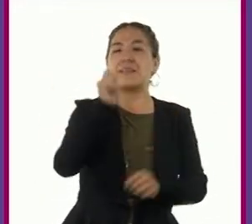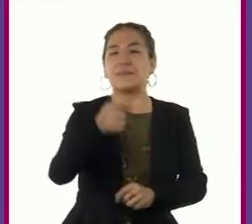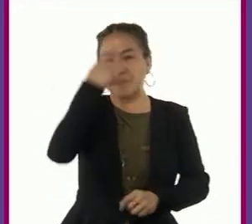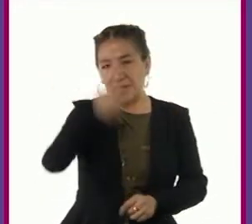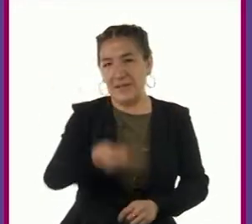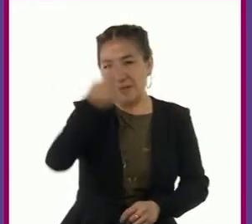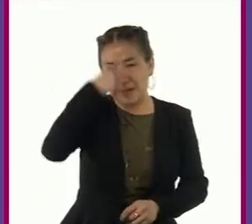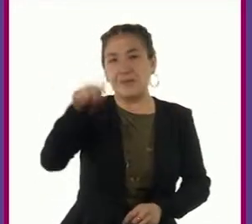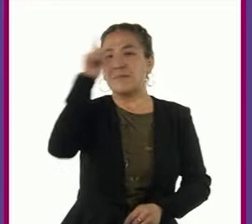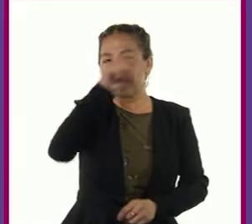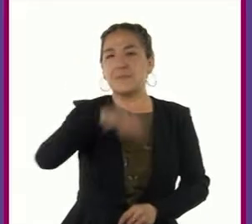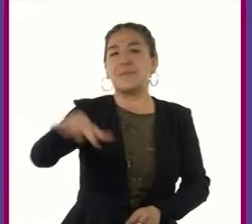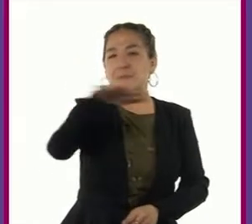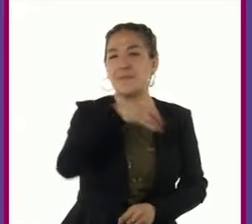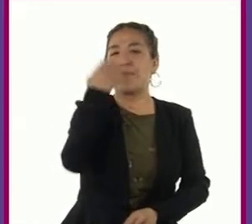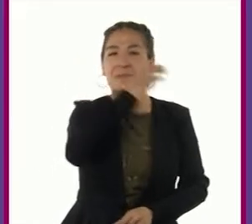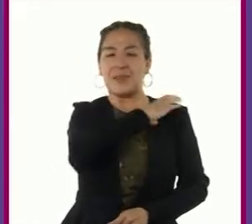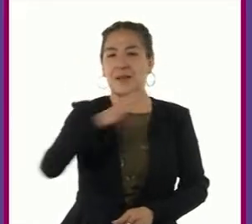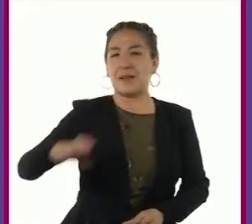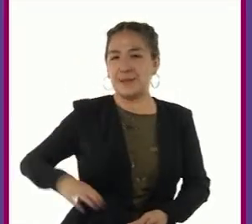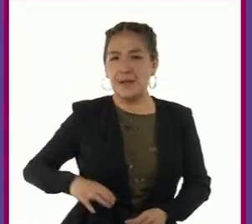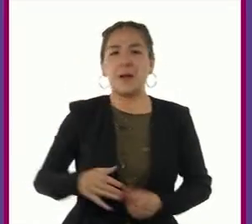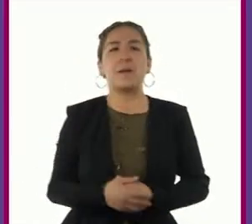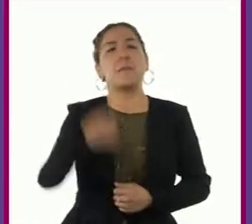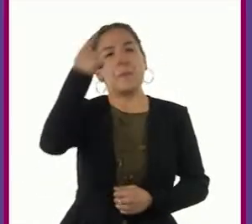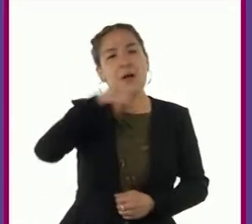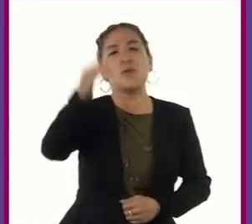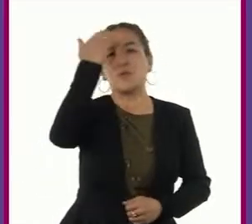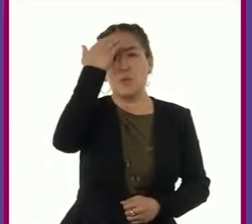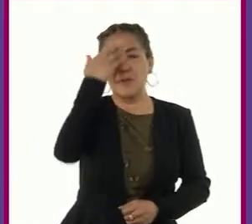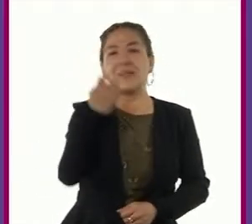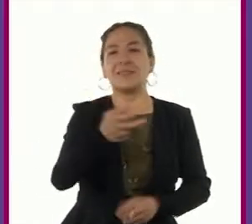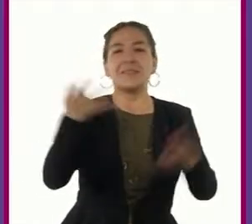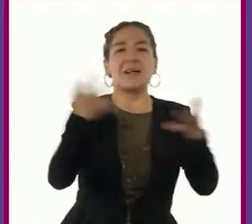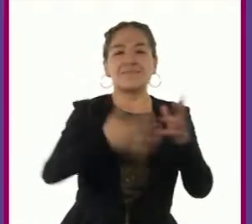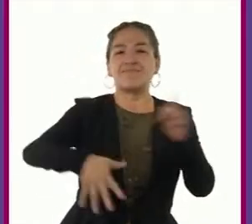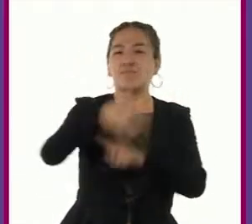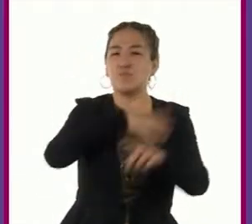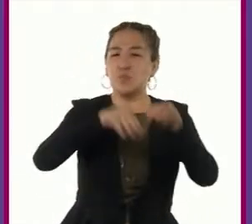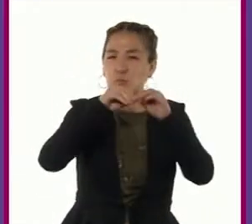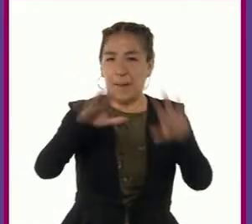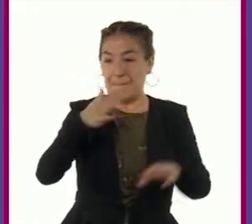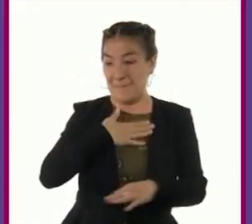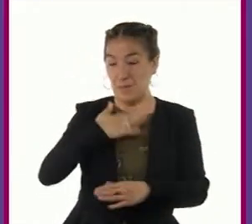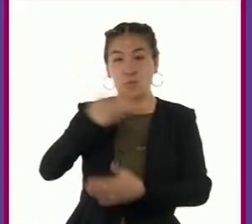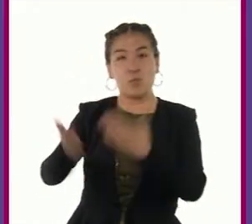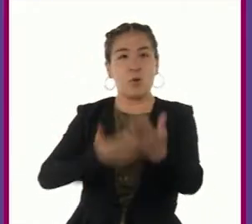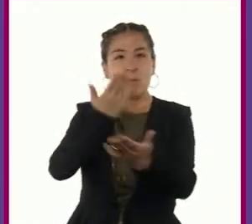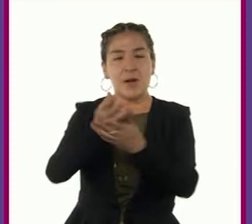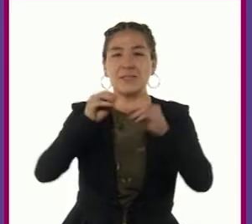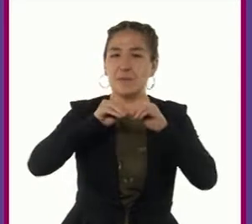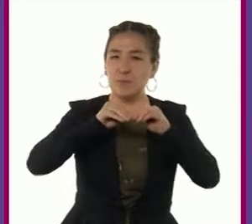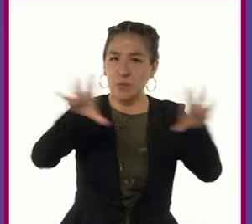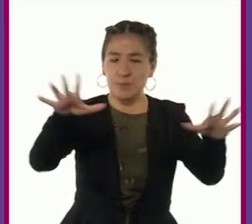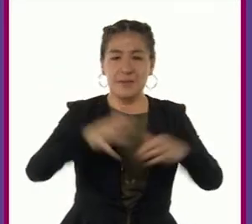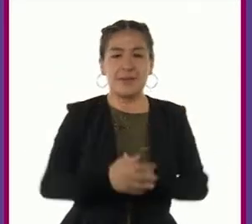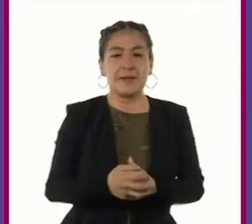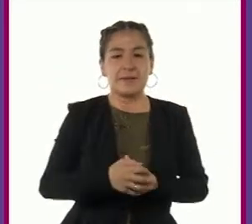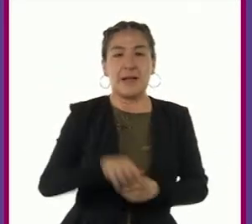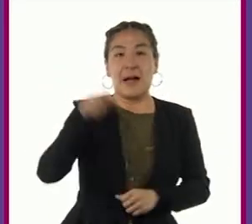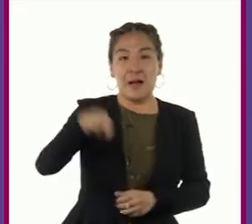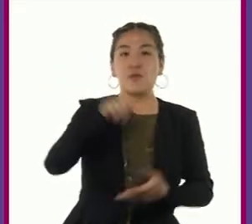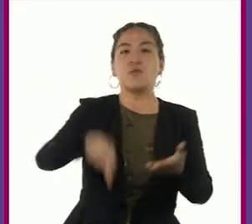promover nuestra candidatura. Nos dimos a conocer haciendo públicas nuestras propuestas. En la